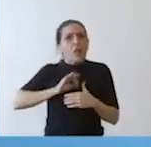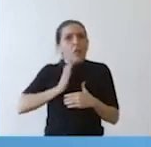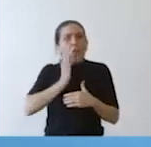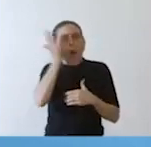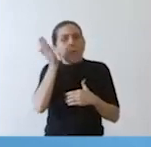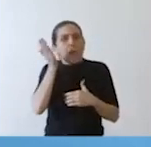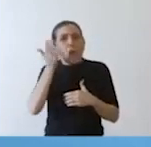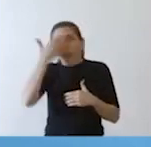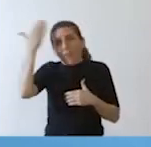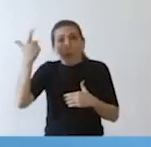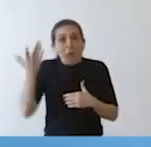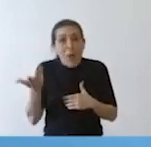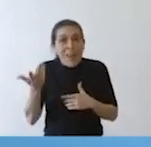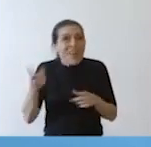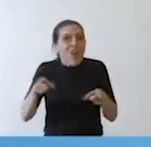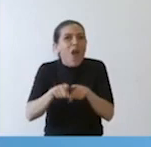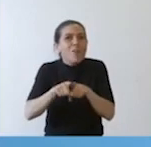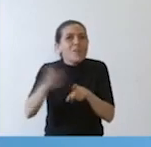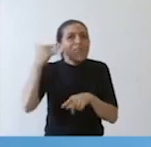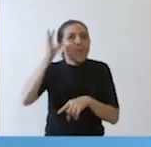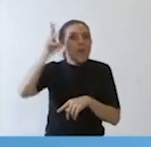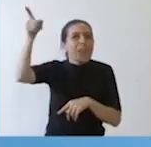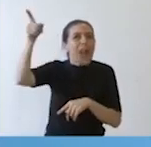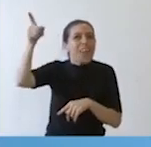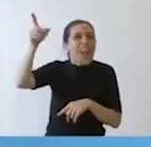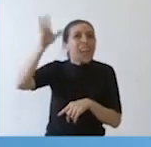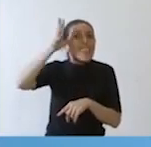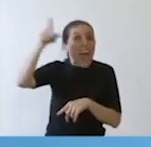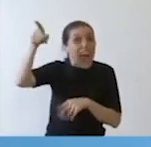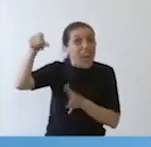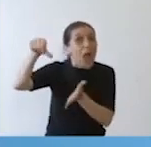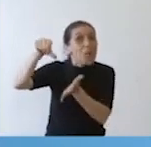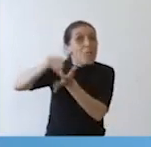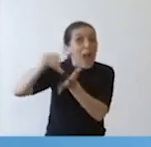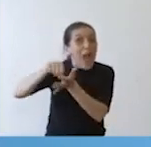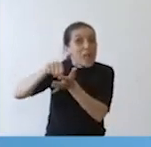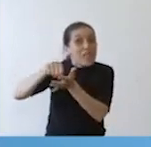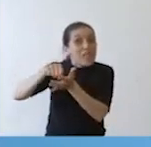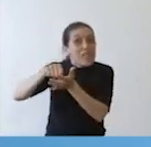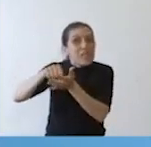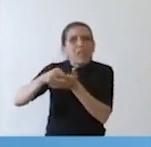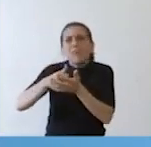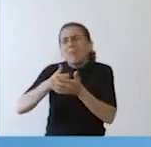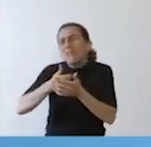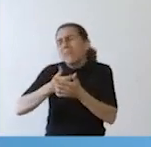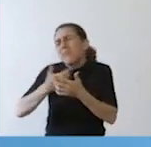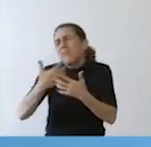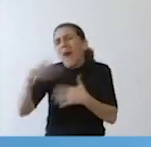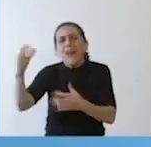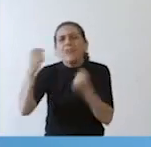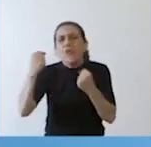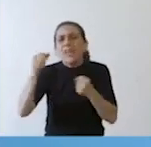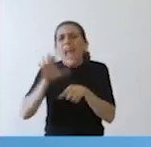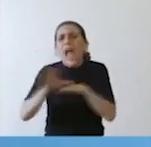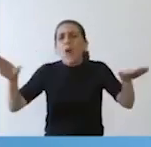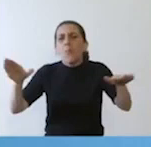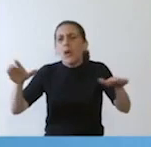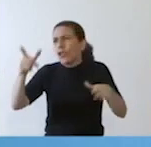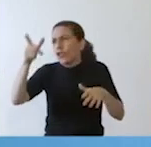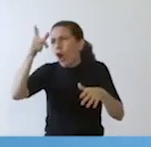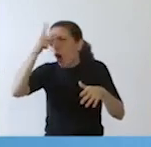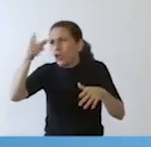temperatura, que es lo que le ha pasado a Italia. Italia fue el país que más implantó el control de temperatura en los aeropuertos,